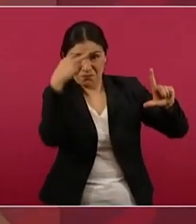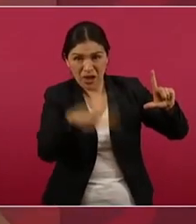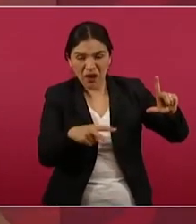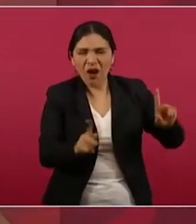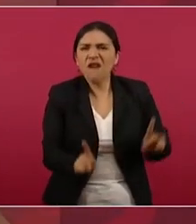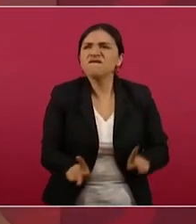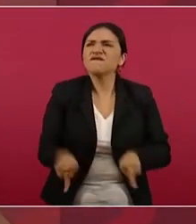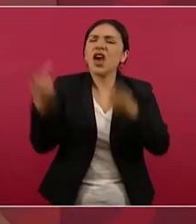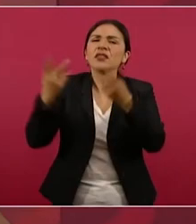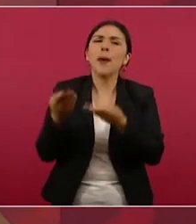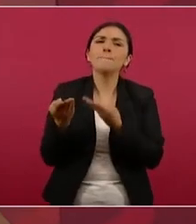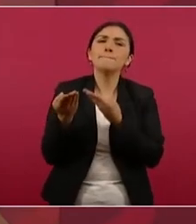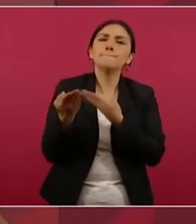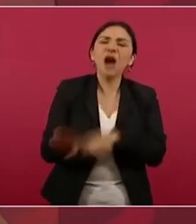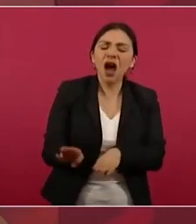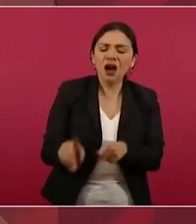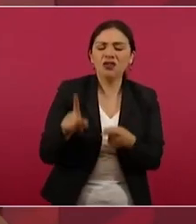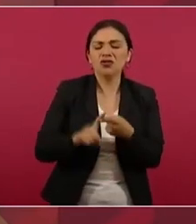bancos,